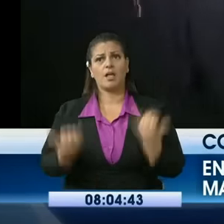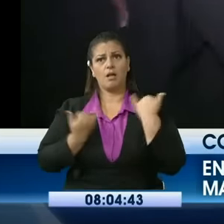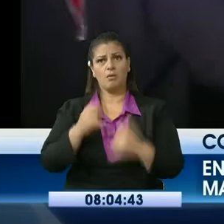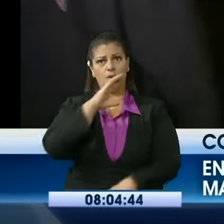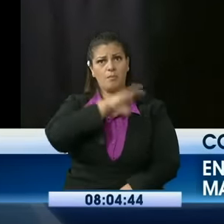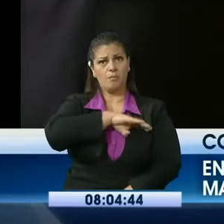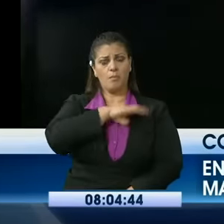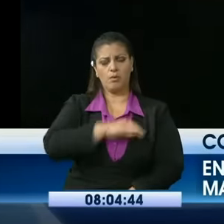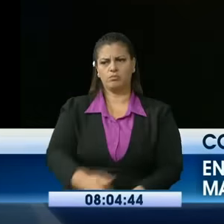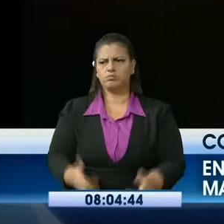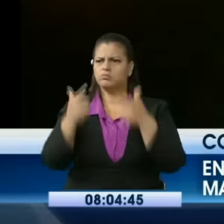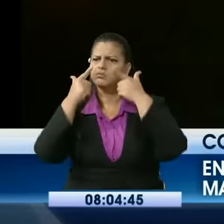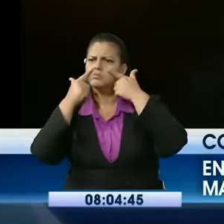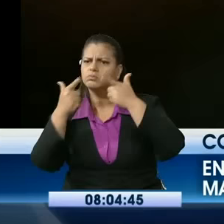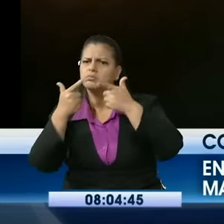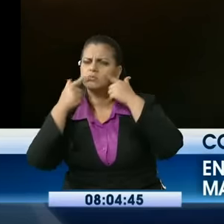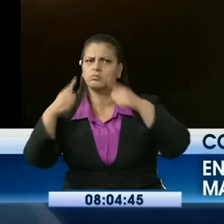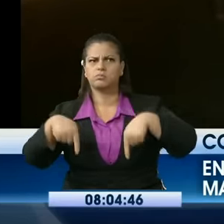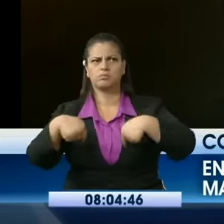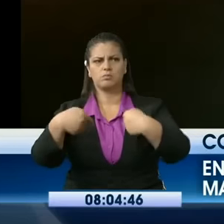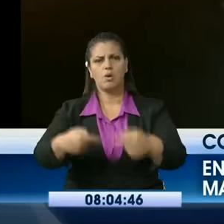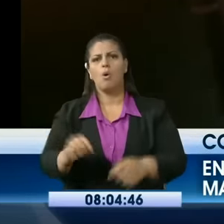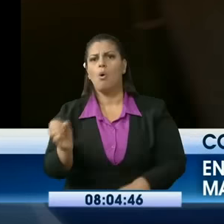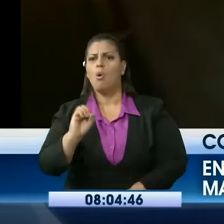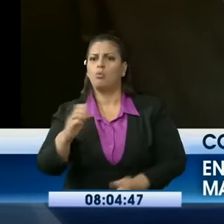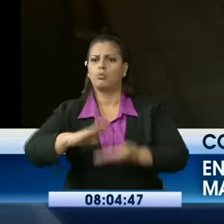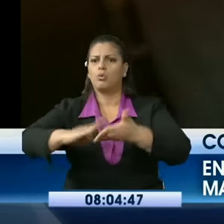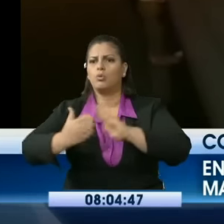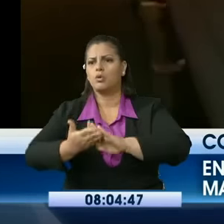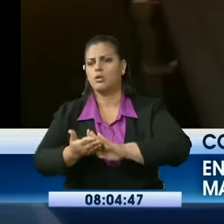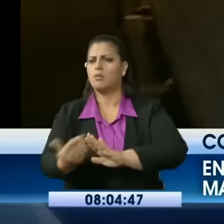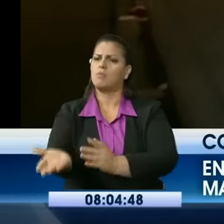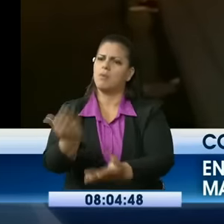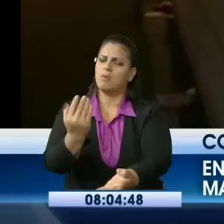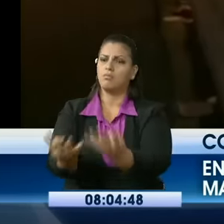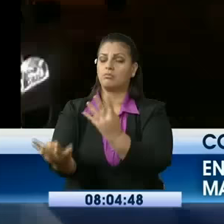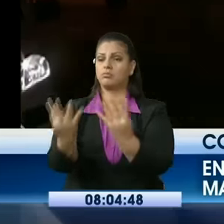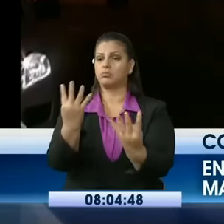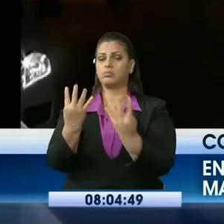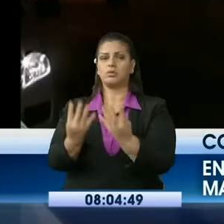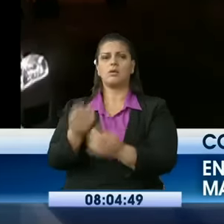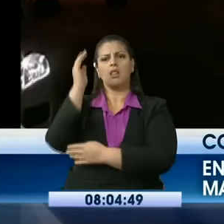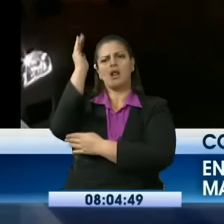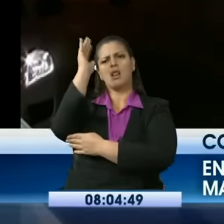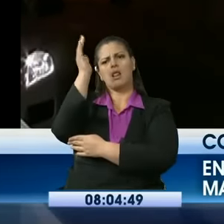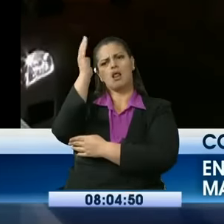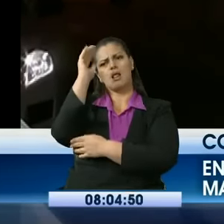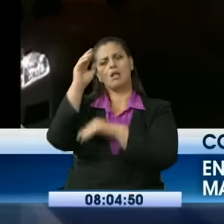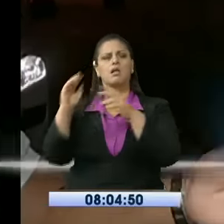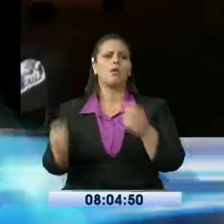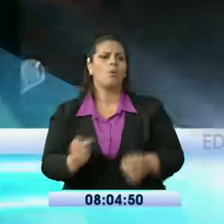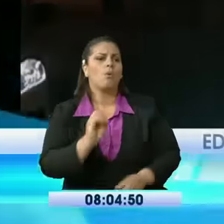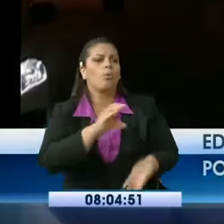digo, preventiva, a través de charlas con la comunidad, charlas en los colegios. Si bien es cierto,